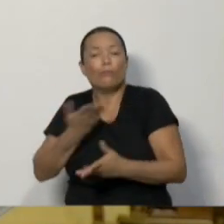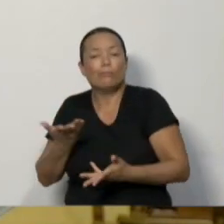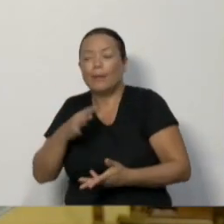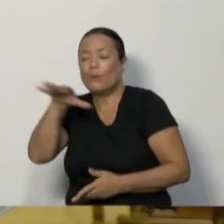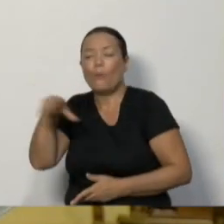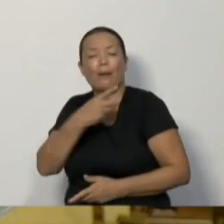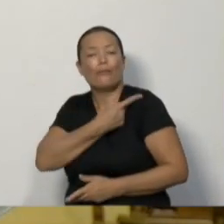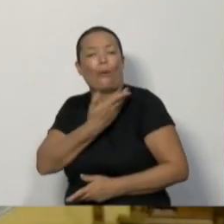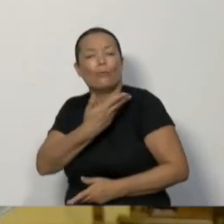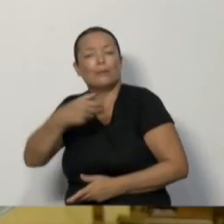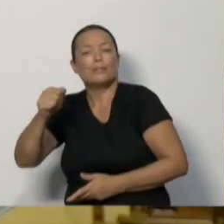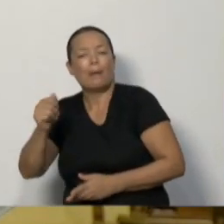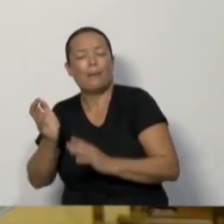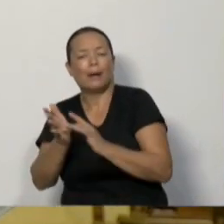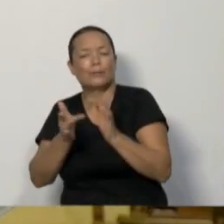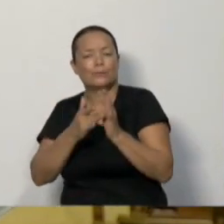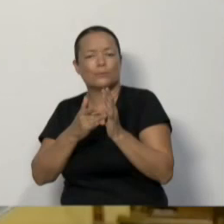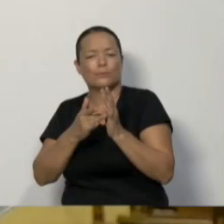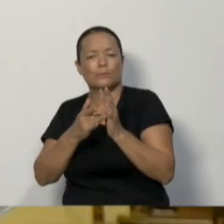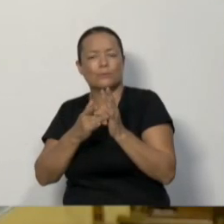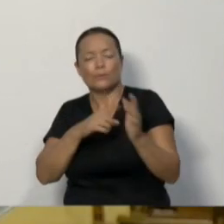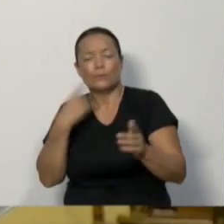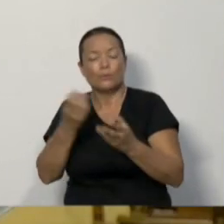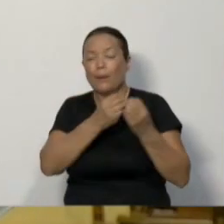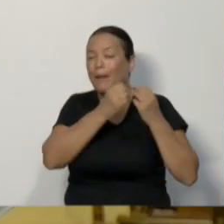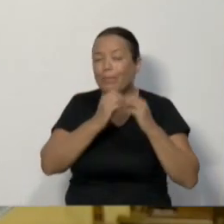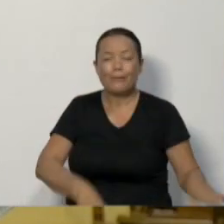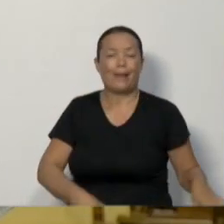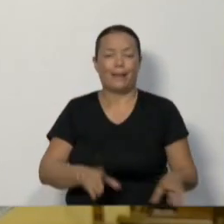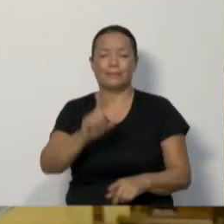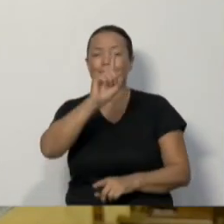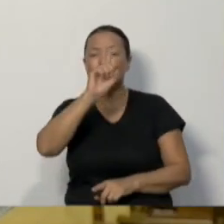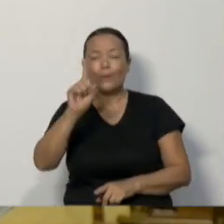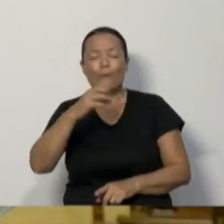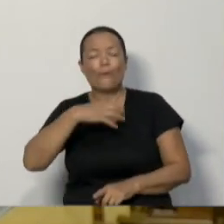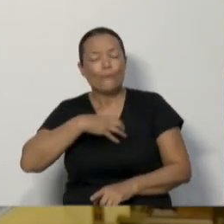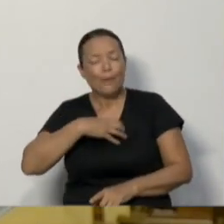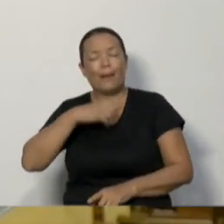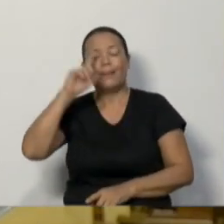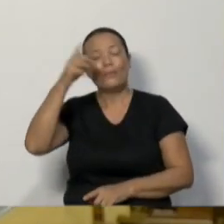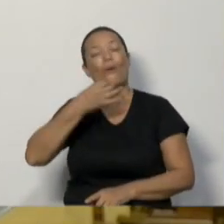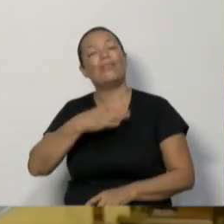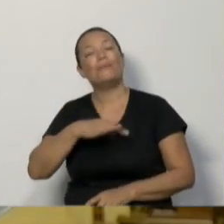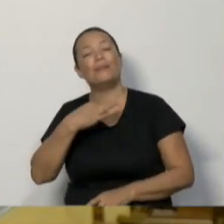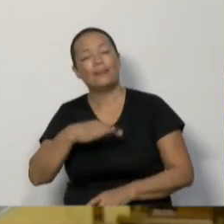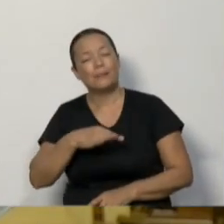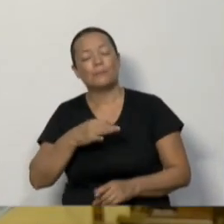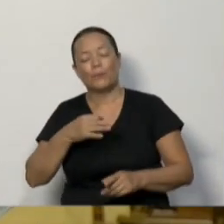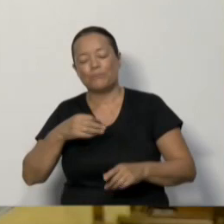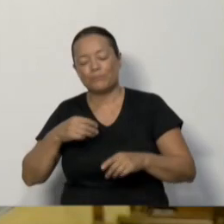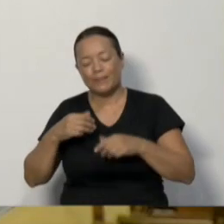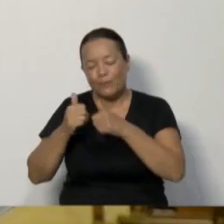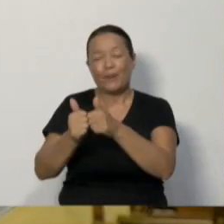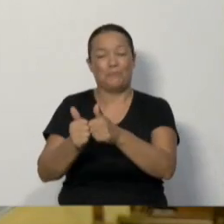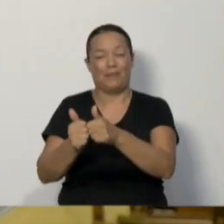Jesús. No abandonemos. No dejemos de tener confianza en Dios, que camina